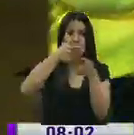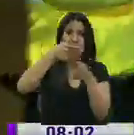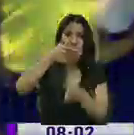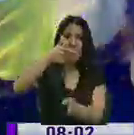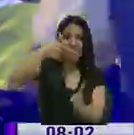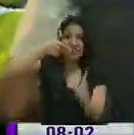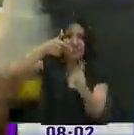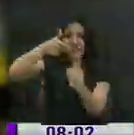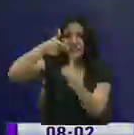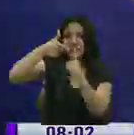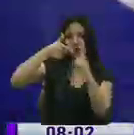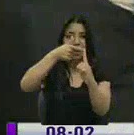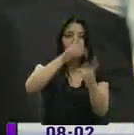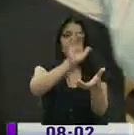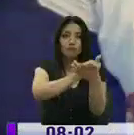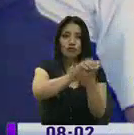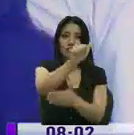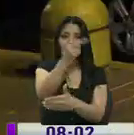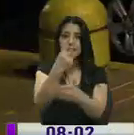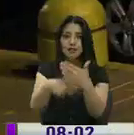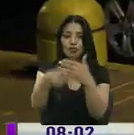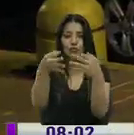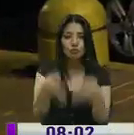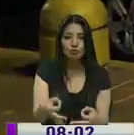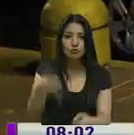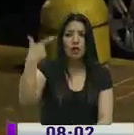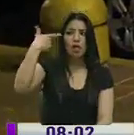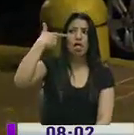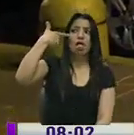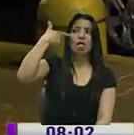donde estaban su esposa e hijos